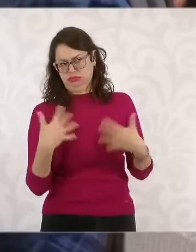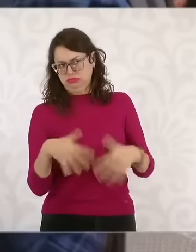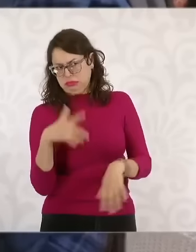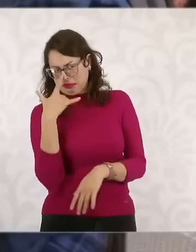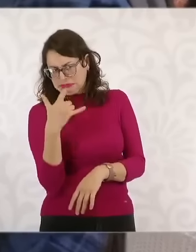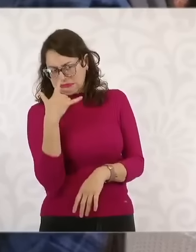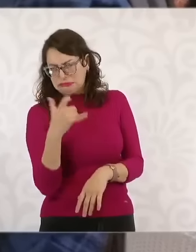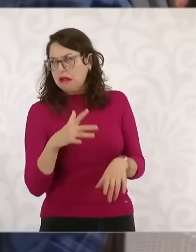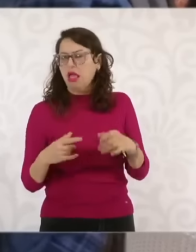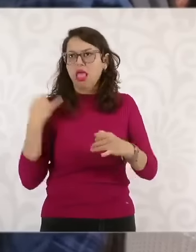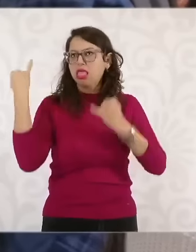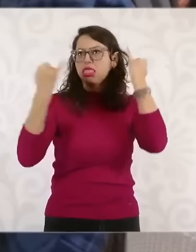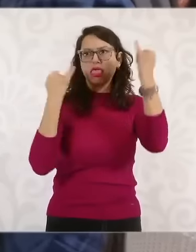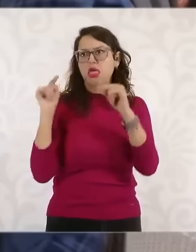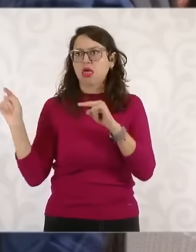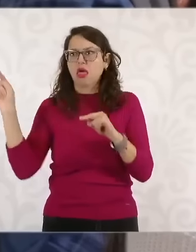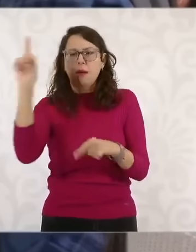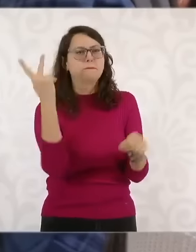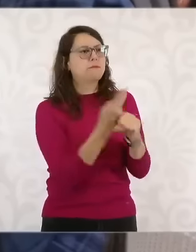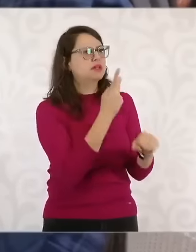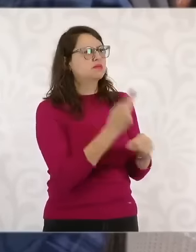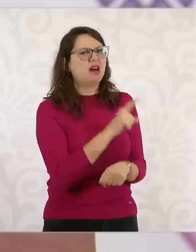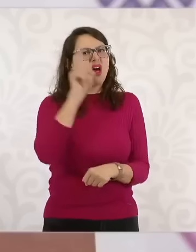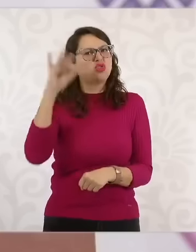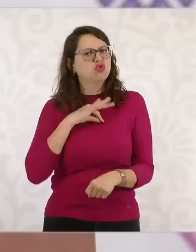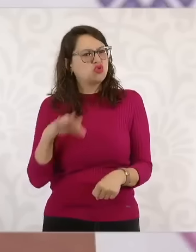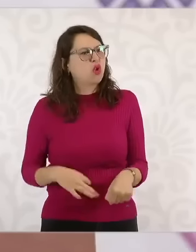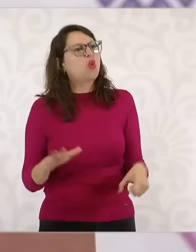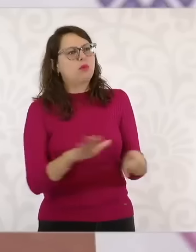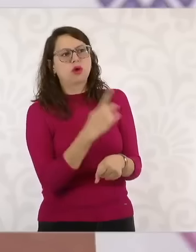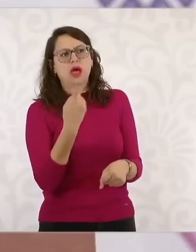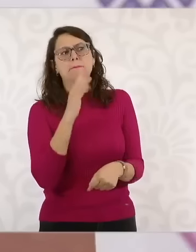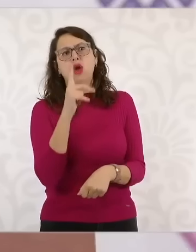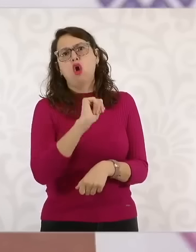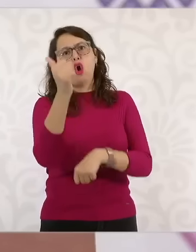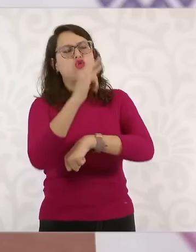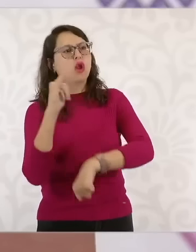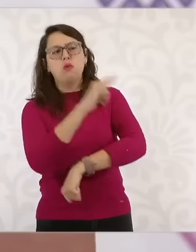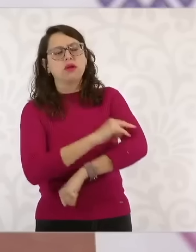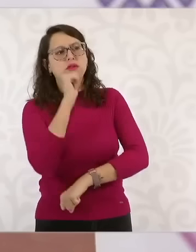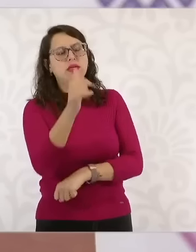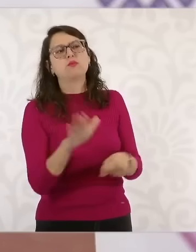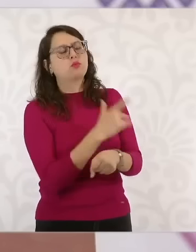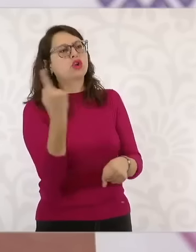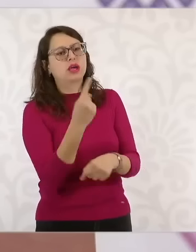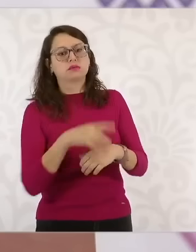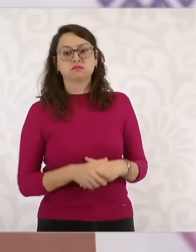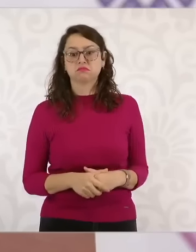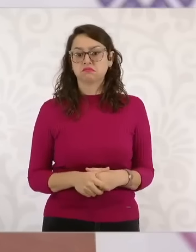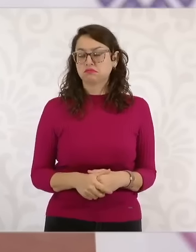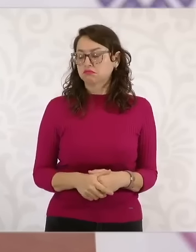Toluca y no en Santa Lucía u otra base militar? Fue una decisión que se tomó de que aterrizara en Toluca. ¿Pero por